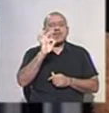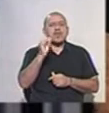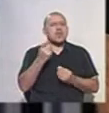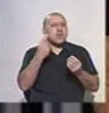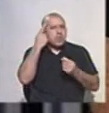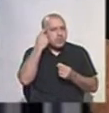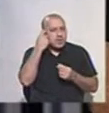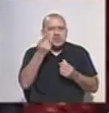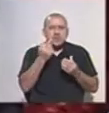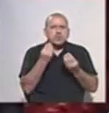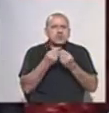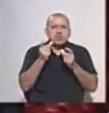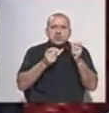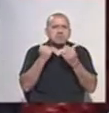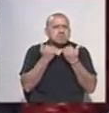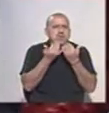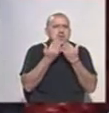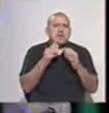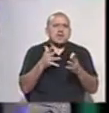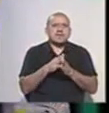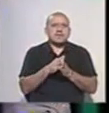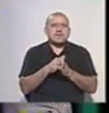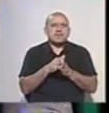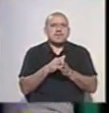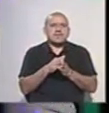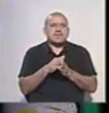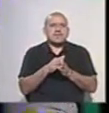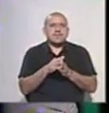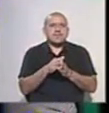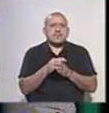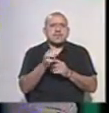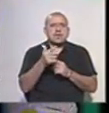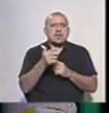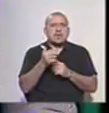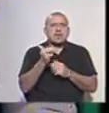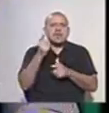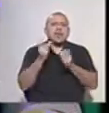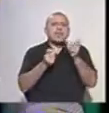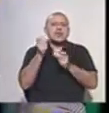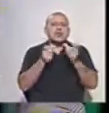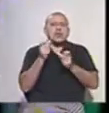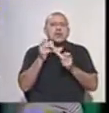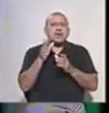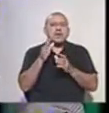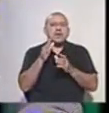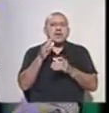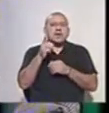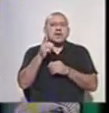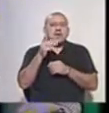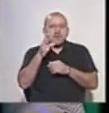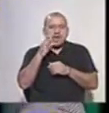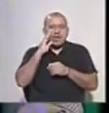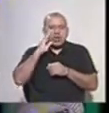que mucha gente no la conoce. Bueno, lo que pasa es que la gente capaz que lo que conoce es lo que salió